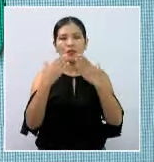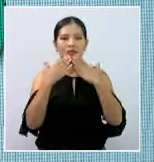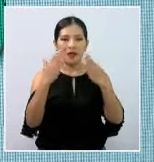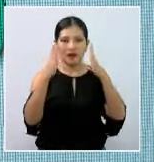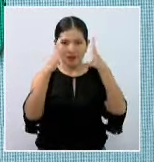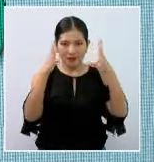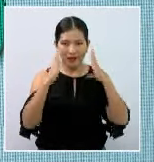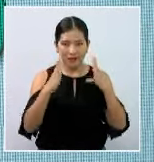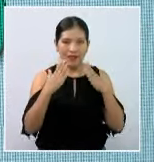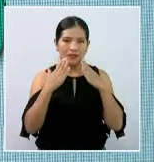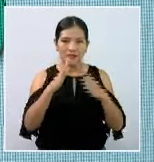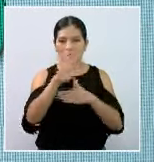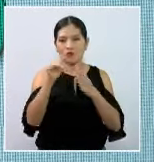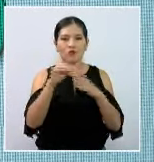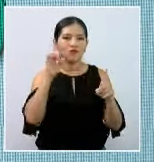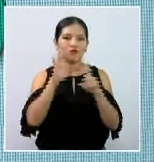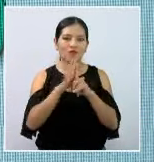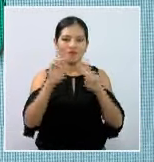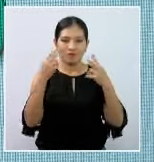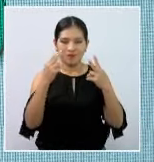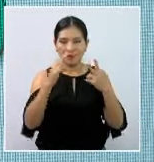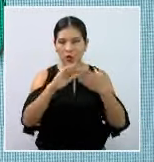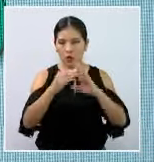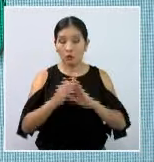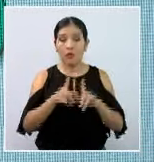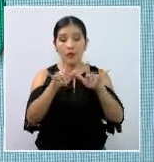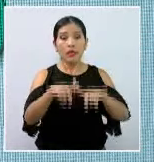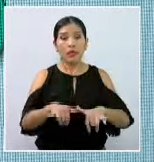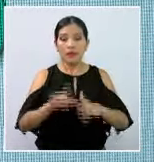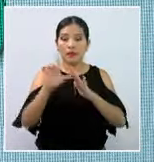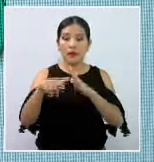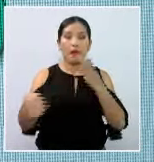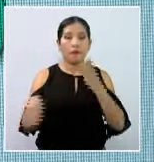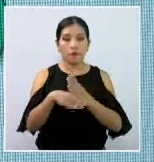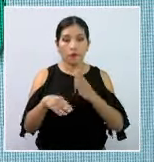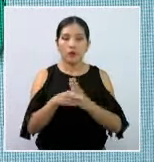informarse en Bolivia TV. Quédese en la programación porque ya viene el Super Deportivo.